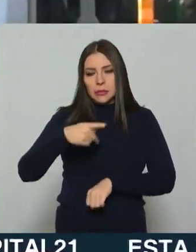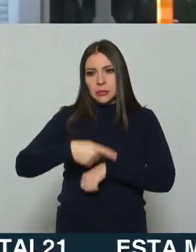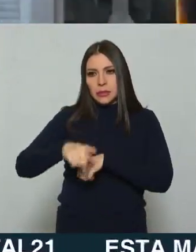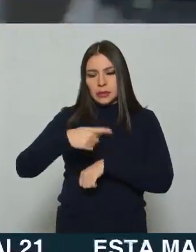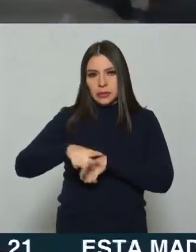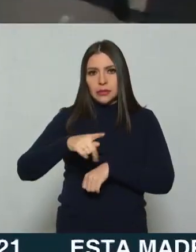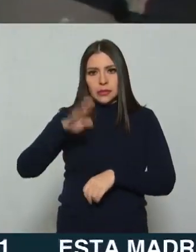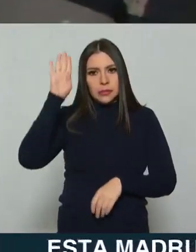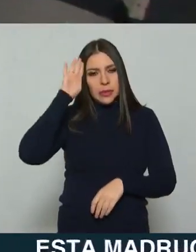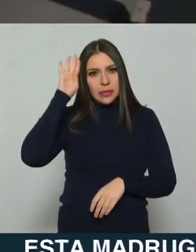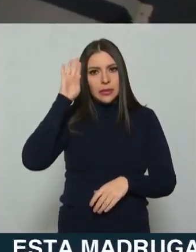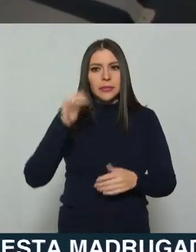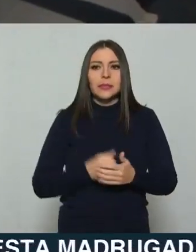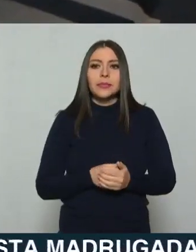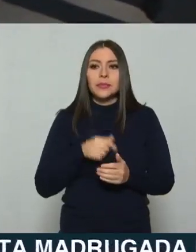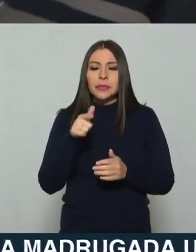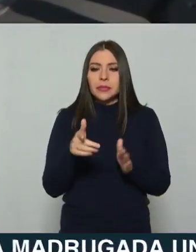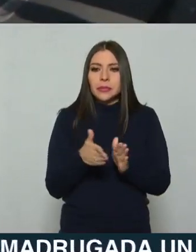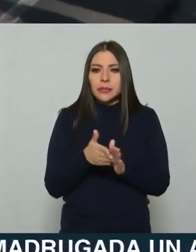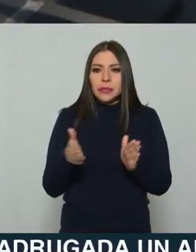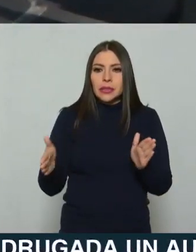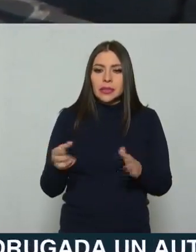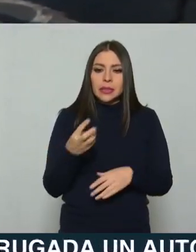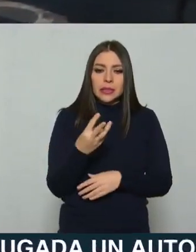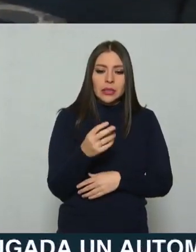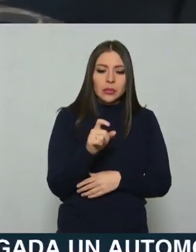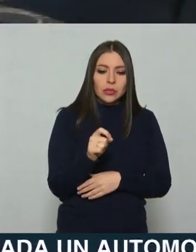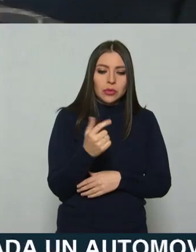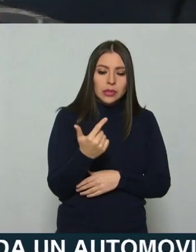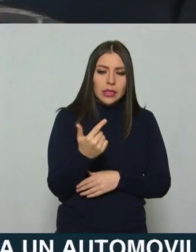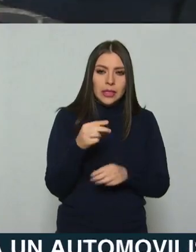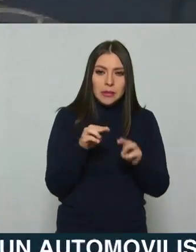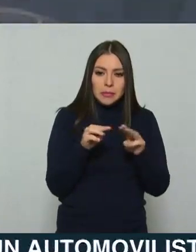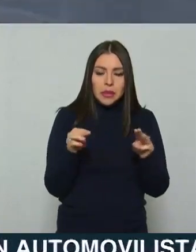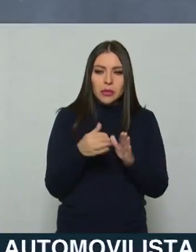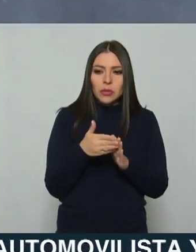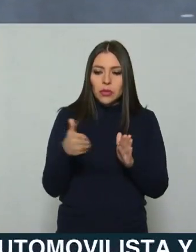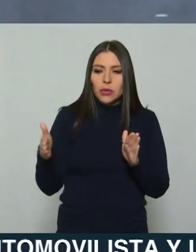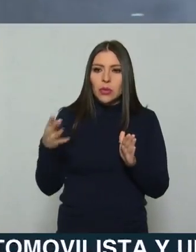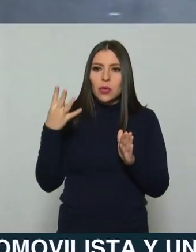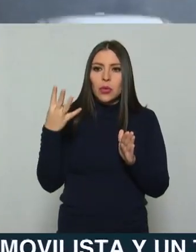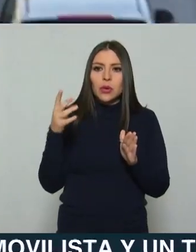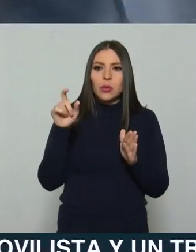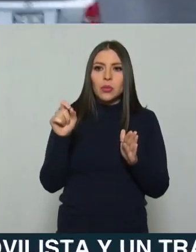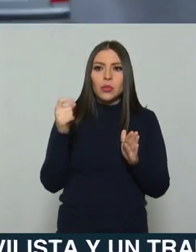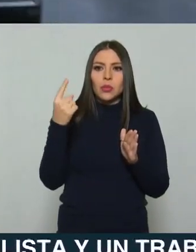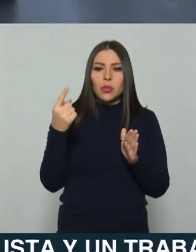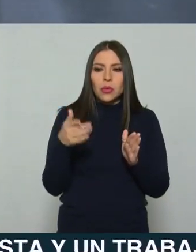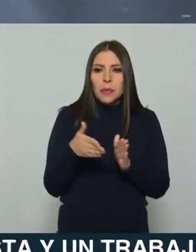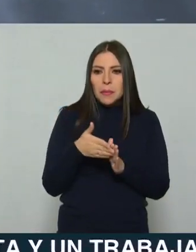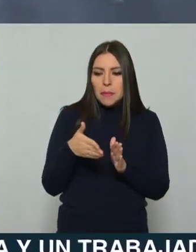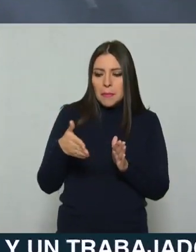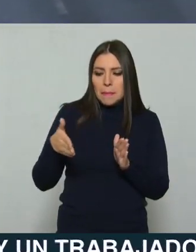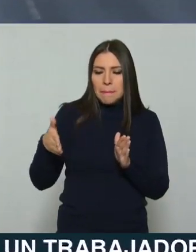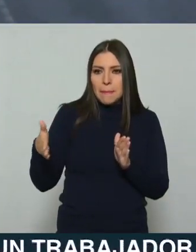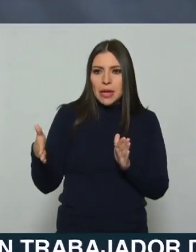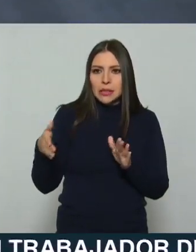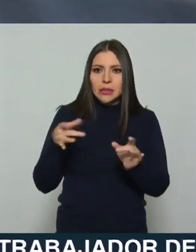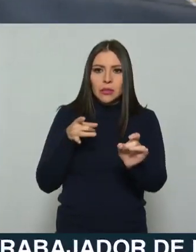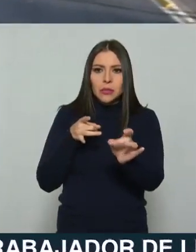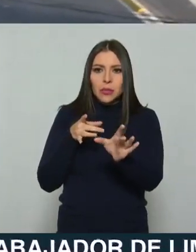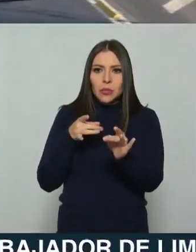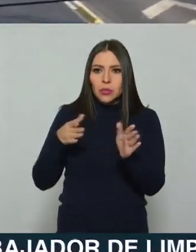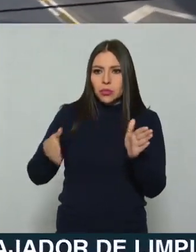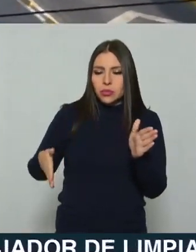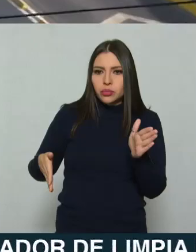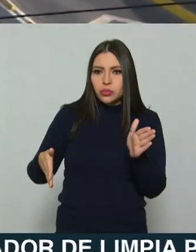el carril se amplió de 3.7 metros a 4.1 de forma continua. Se confinó y señalizó el tramo, lo que de acuerdo